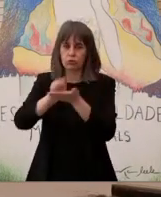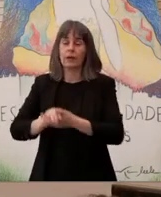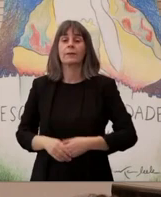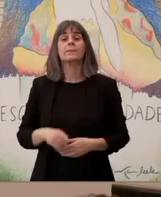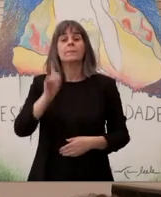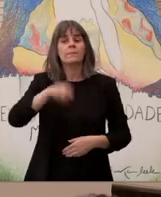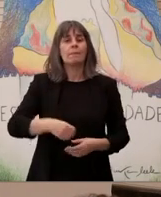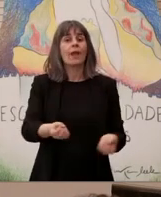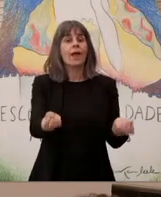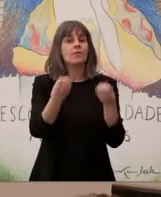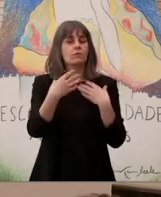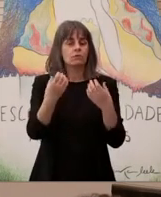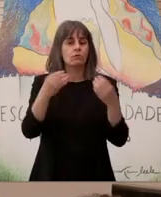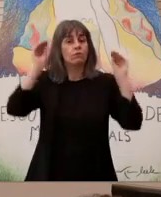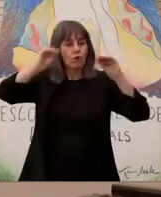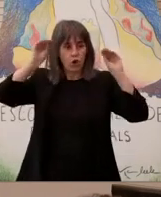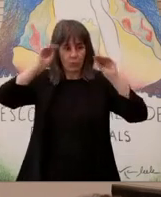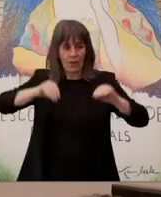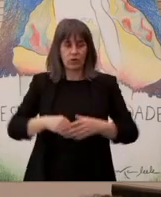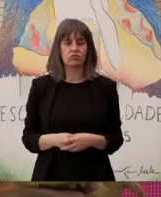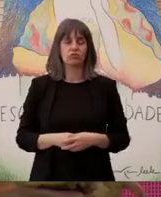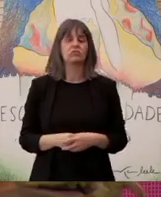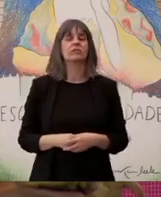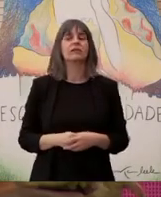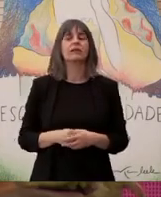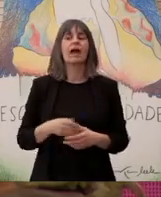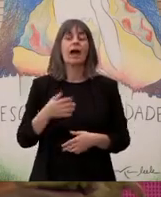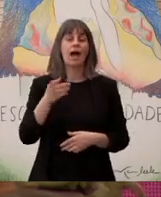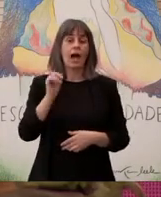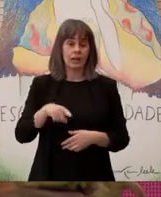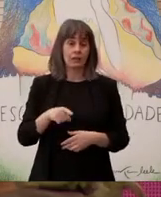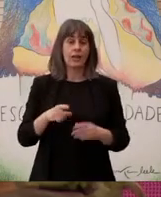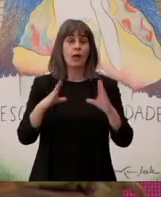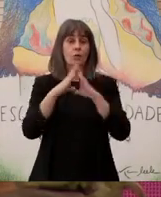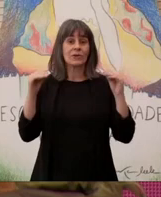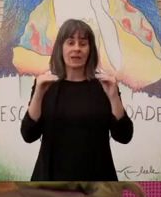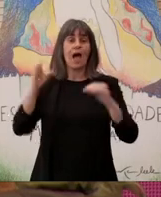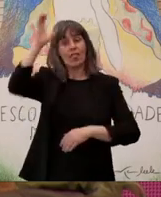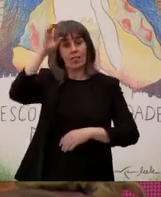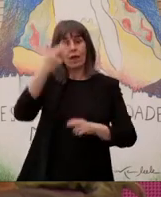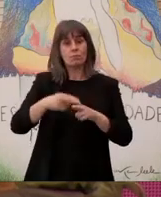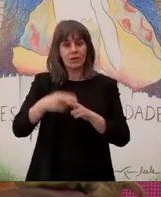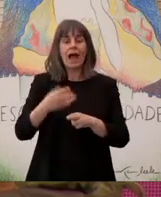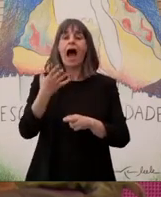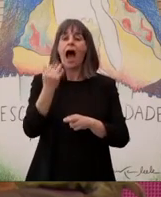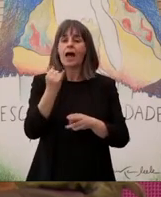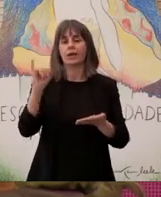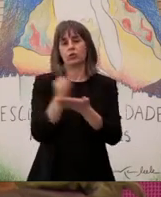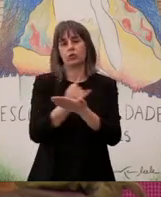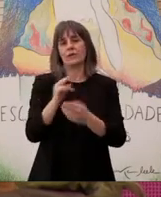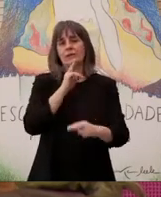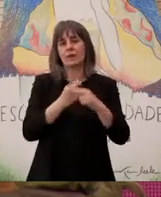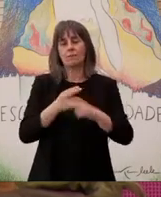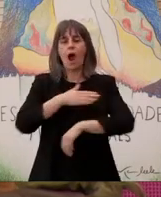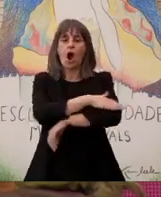remato tenía una asignatura en la facultad de ciencias políticas que se llama gobierno local y a veces convido a